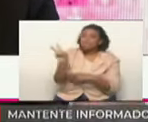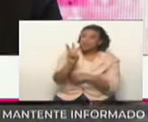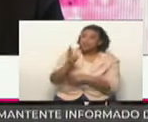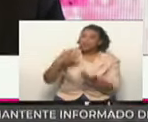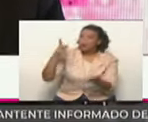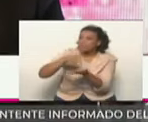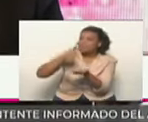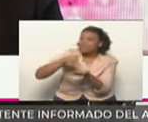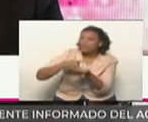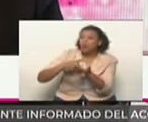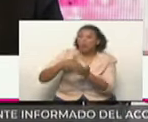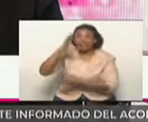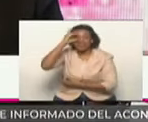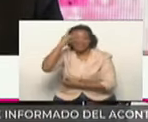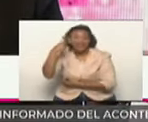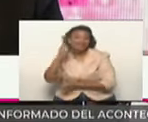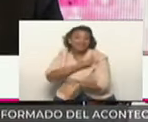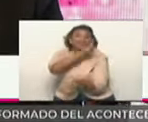participó, llegó Delcy.